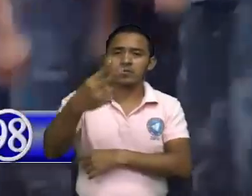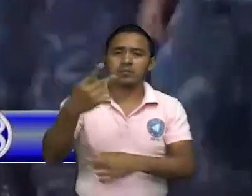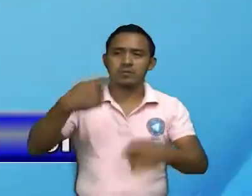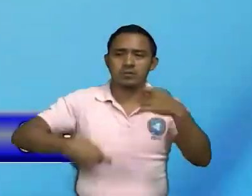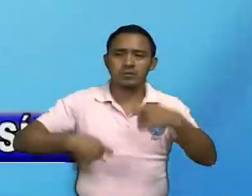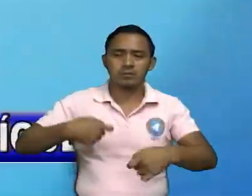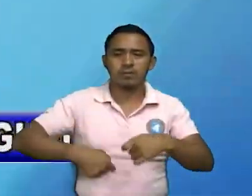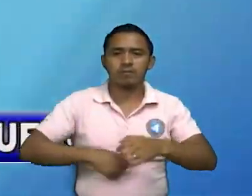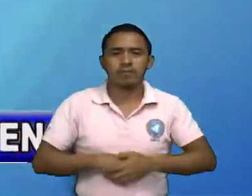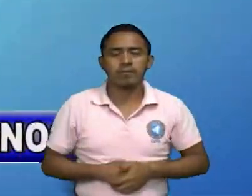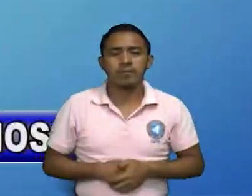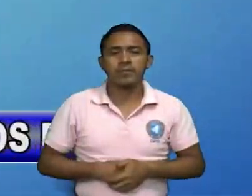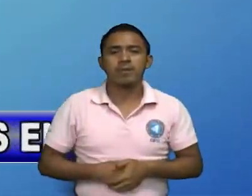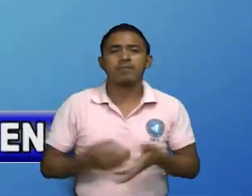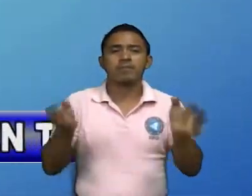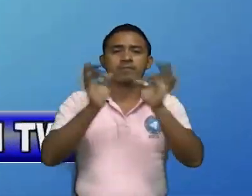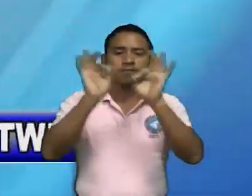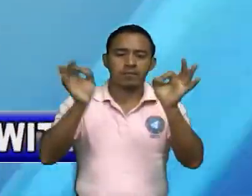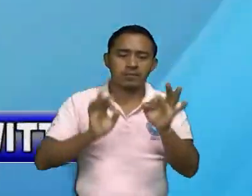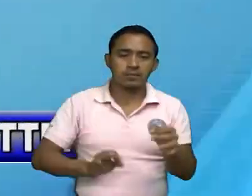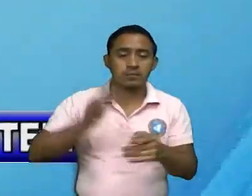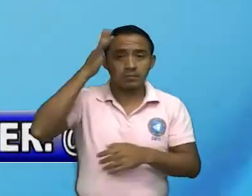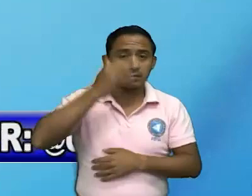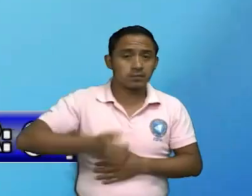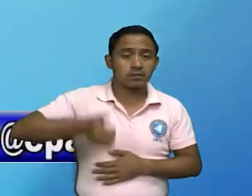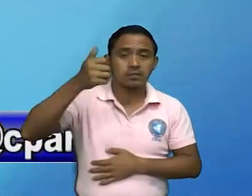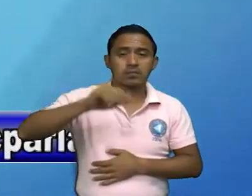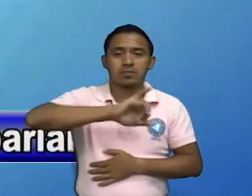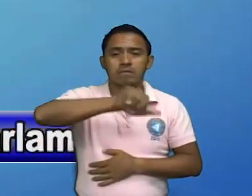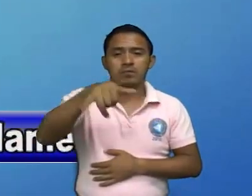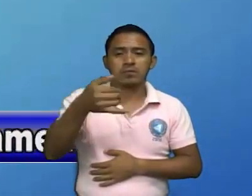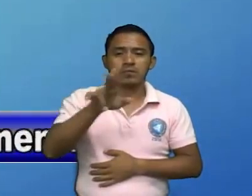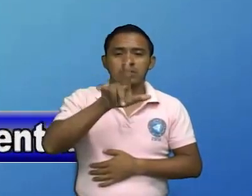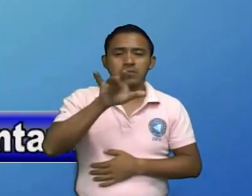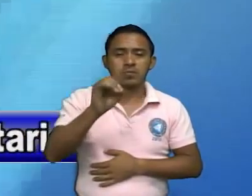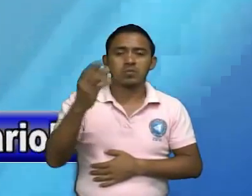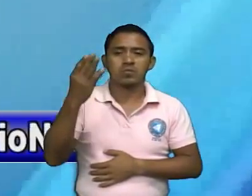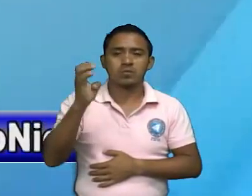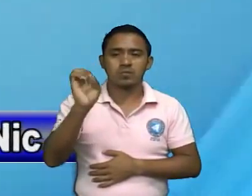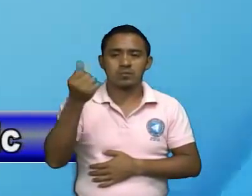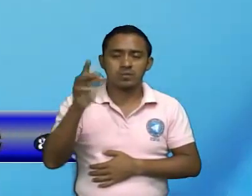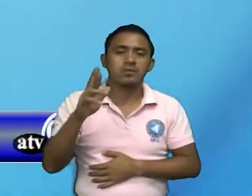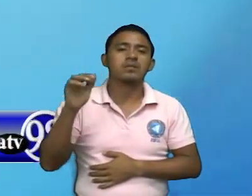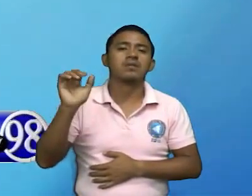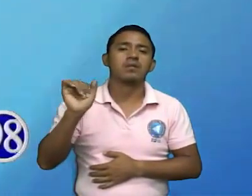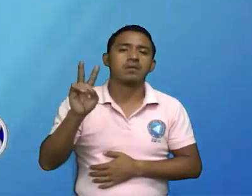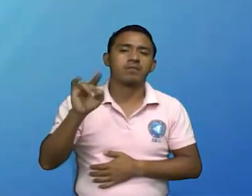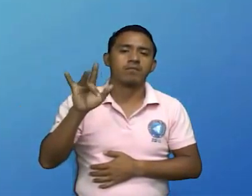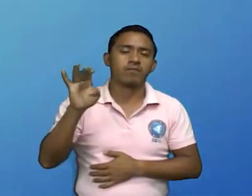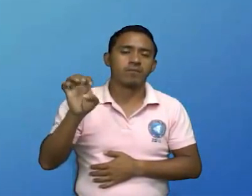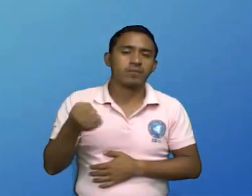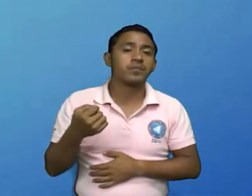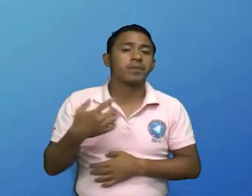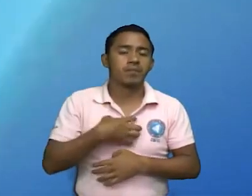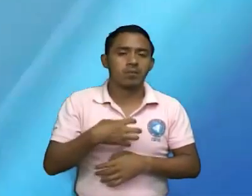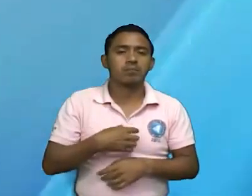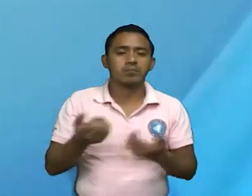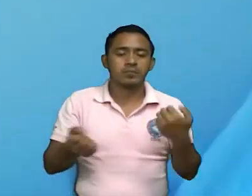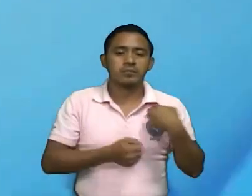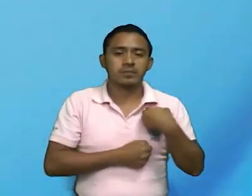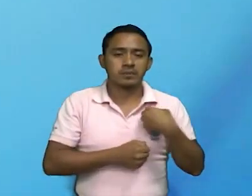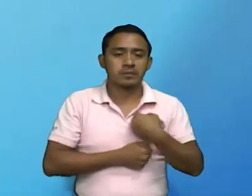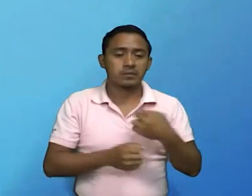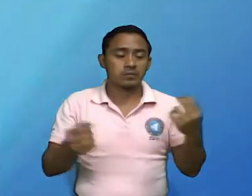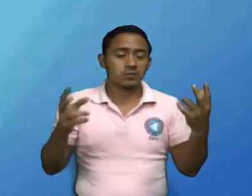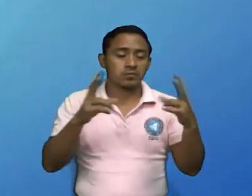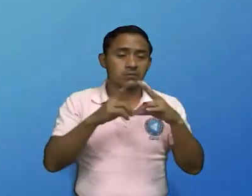septiembre. Felicitaciones al general de ejército Julio César Avilés Castillo, comandante en jefe del Ejército de Nicaragua, a toda la